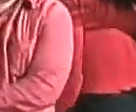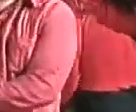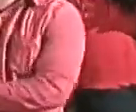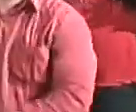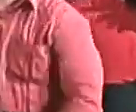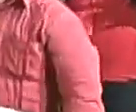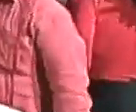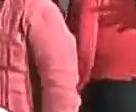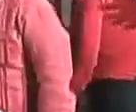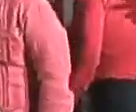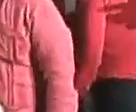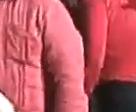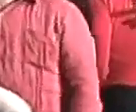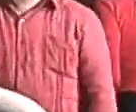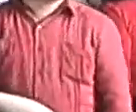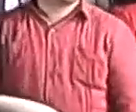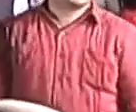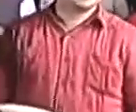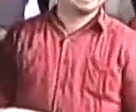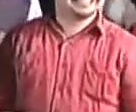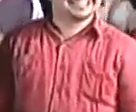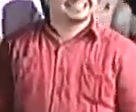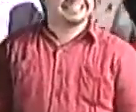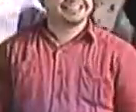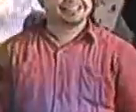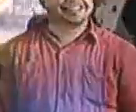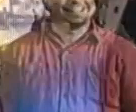Sí, yo creo que está.